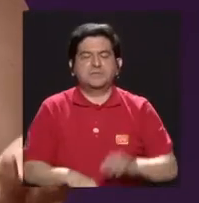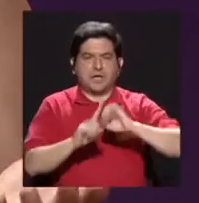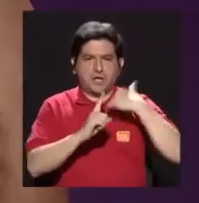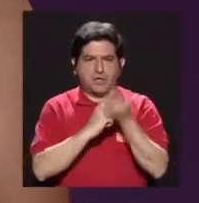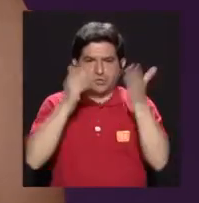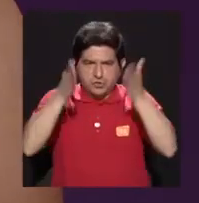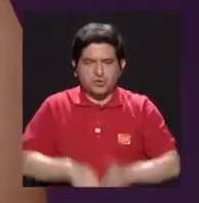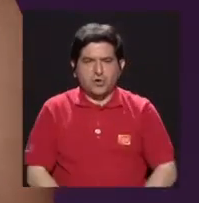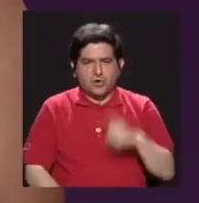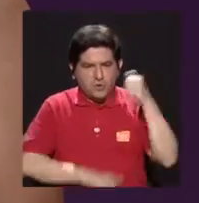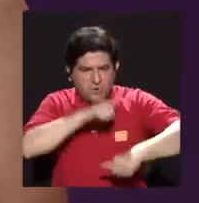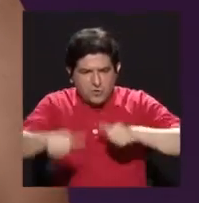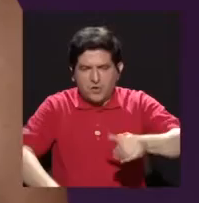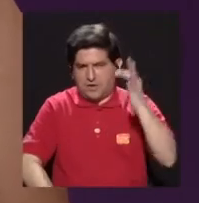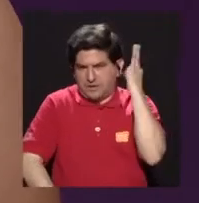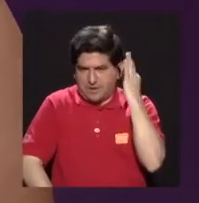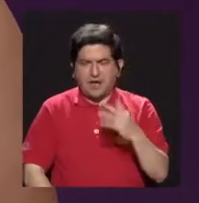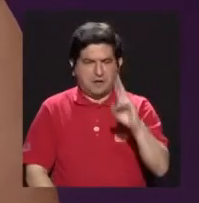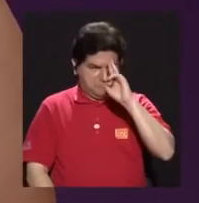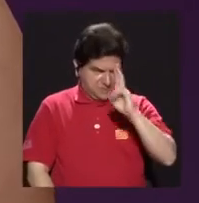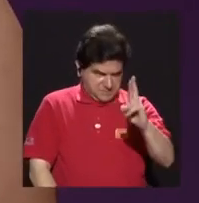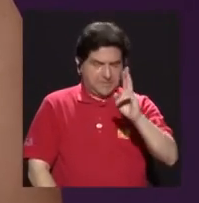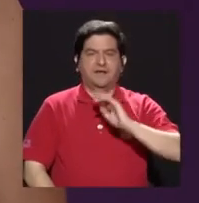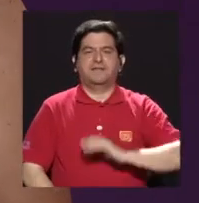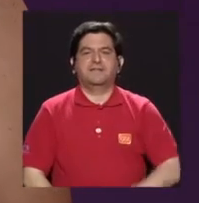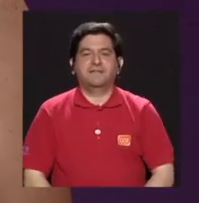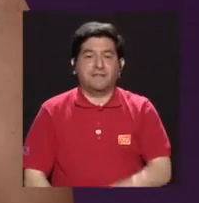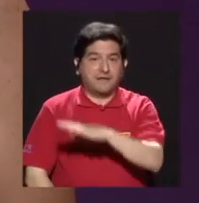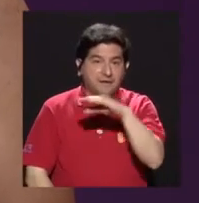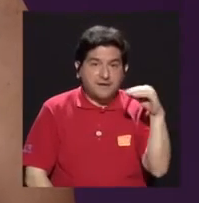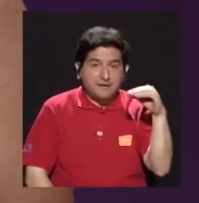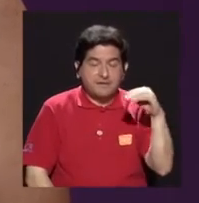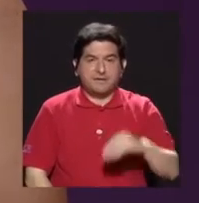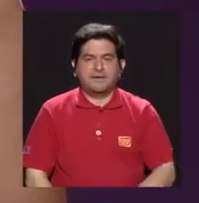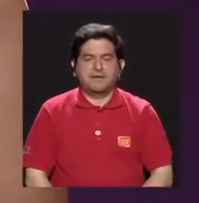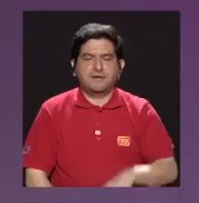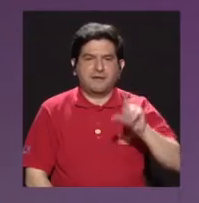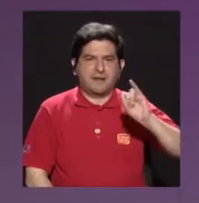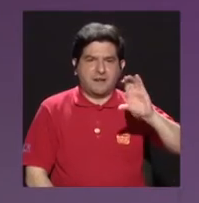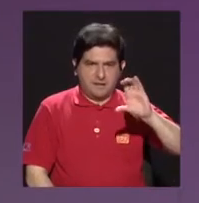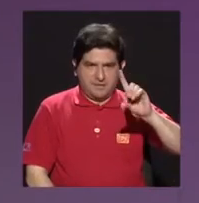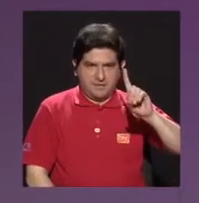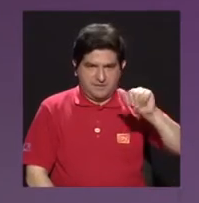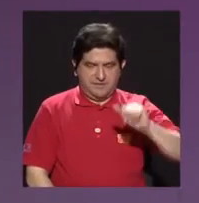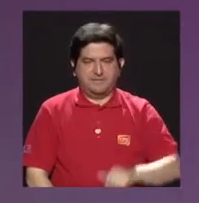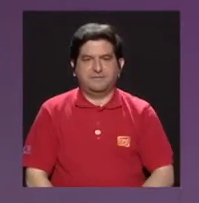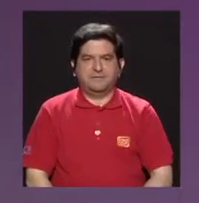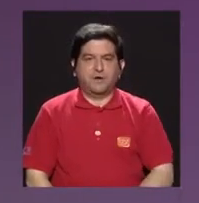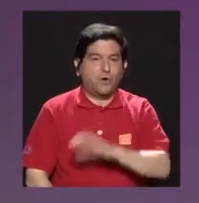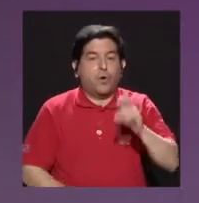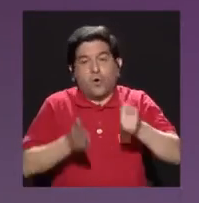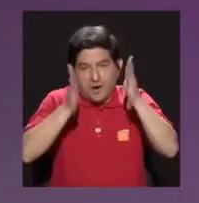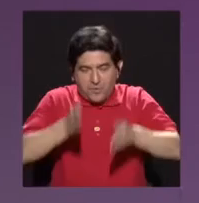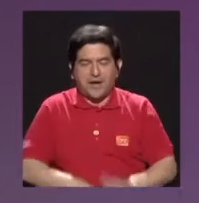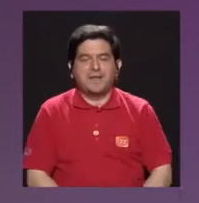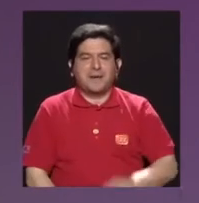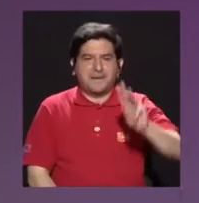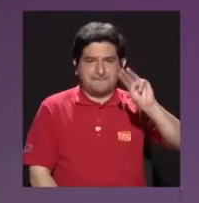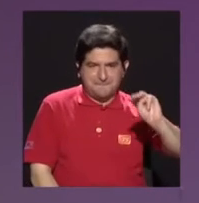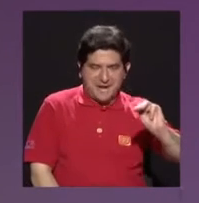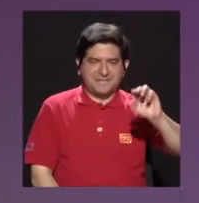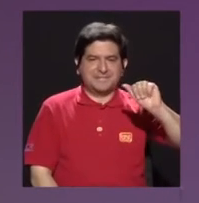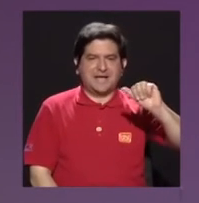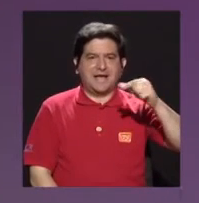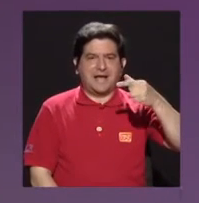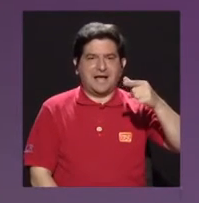socióloga feminista reconocida, y la licenciada o abogada Marcia Aguiluz. Ella